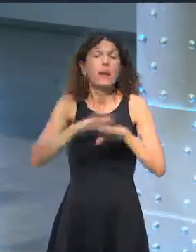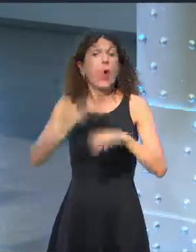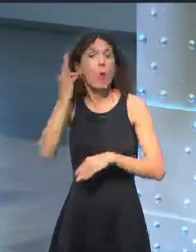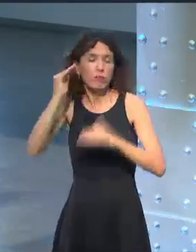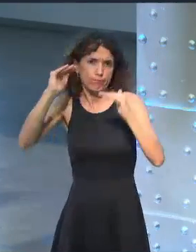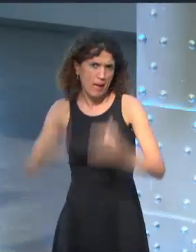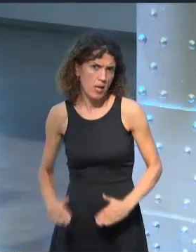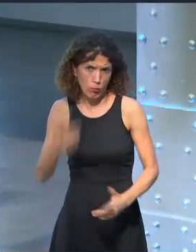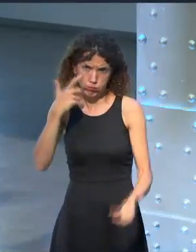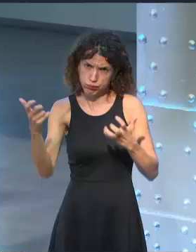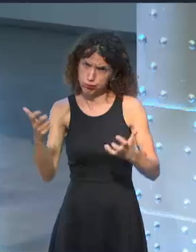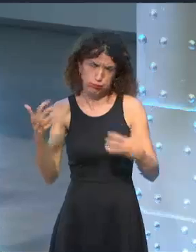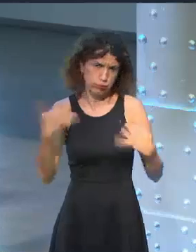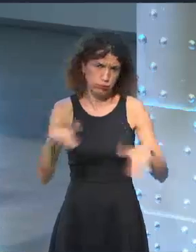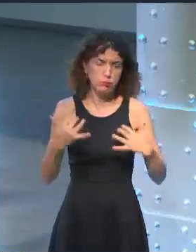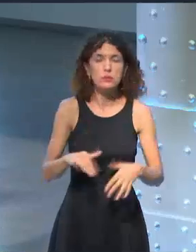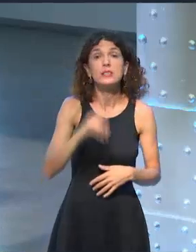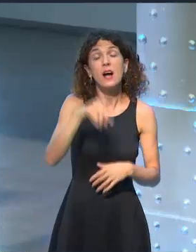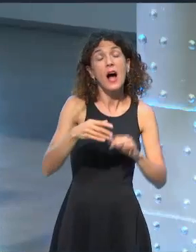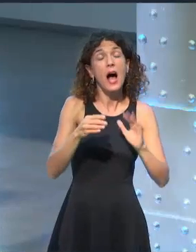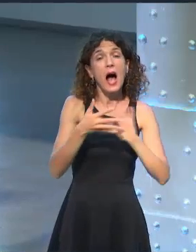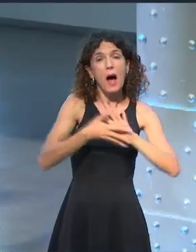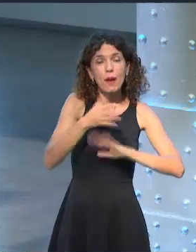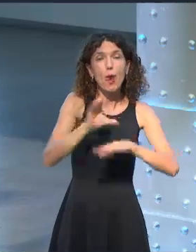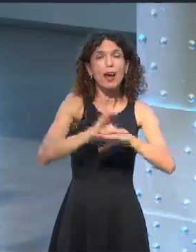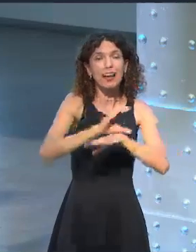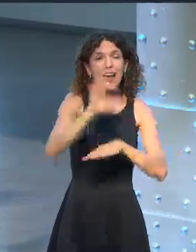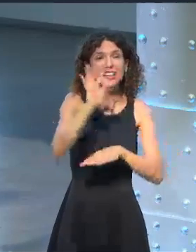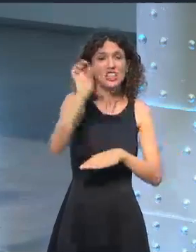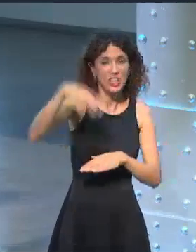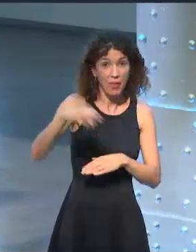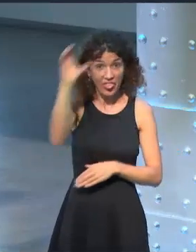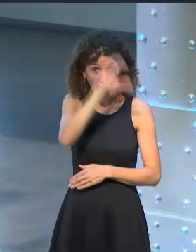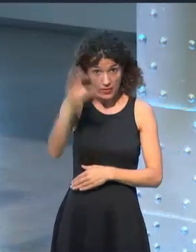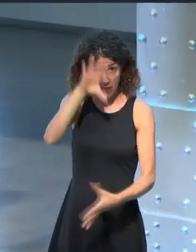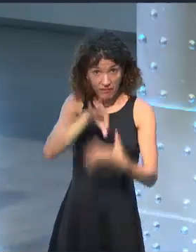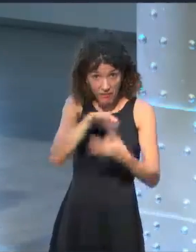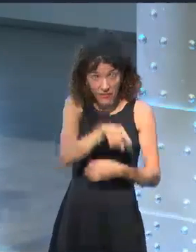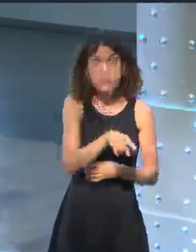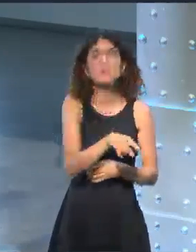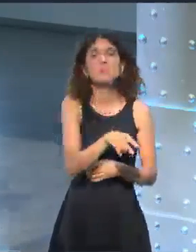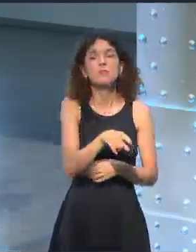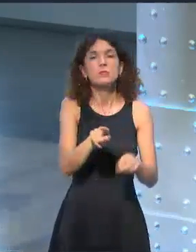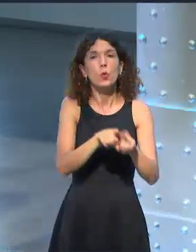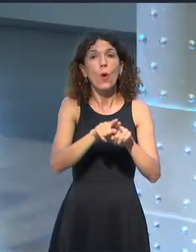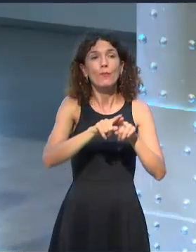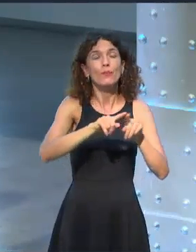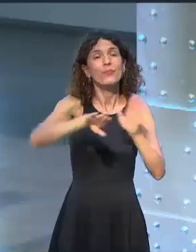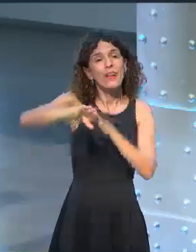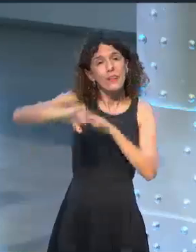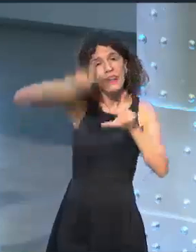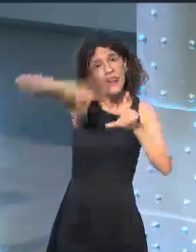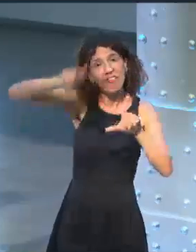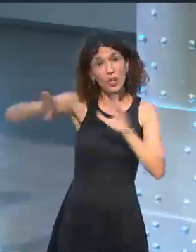importante. Cuando hablamos de carreras STEM científicas, que es el gráfico de la